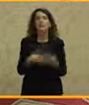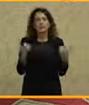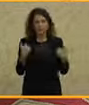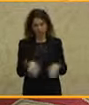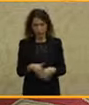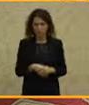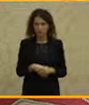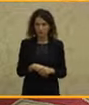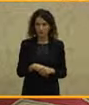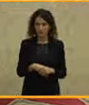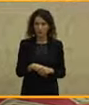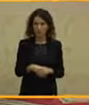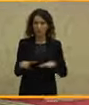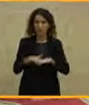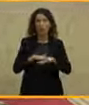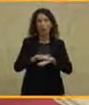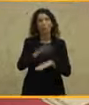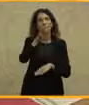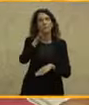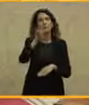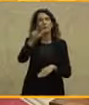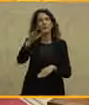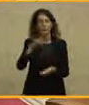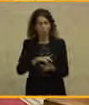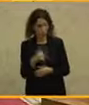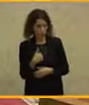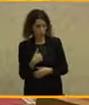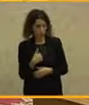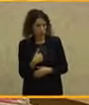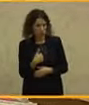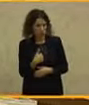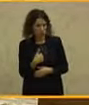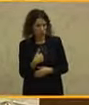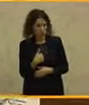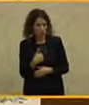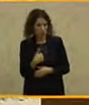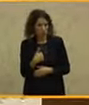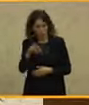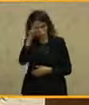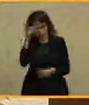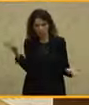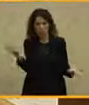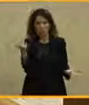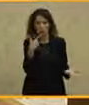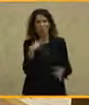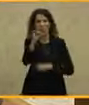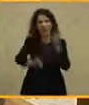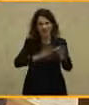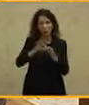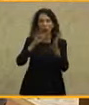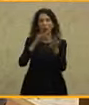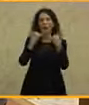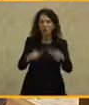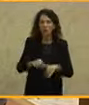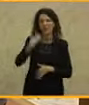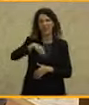Perdón, Pilar, perdón. Es que Es que no sé, como había estado organizando yo este evento,